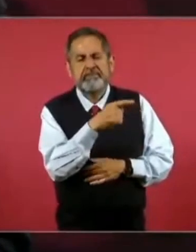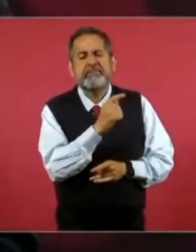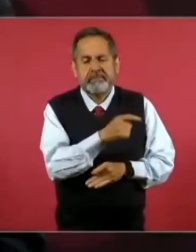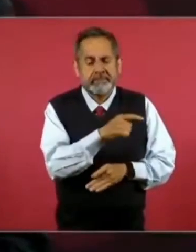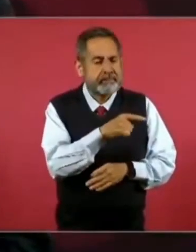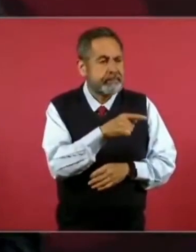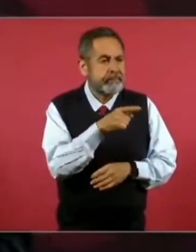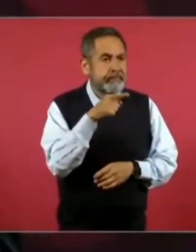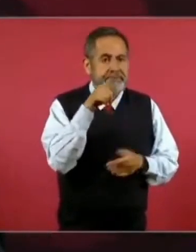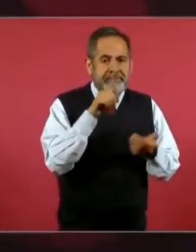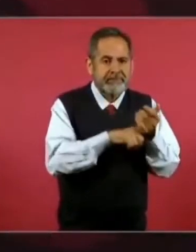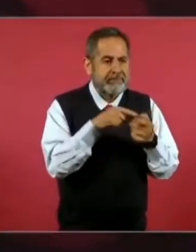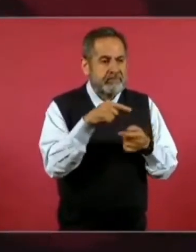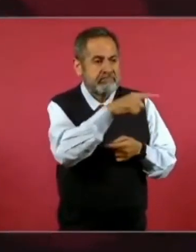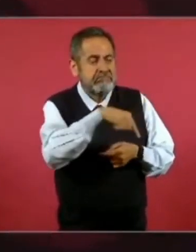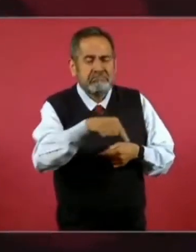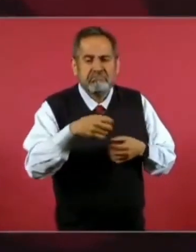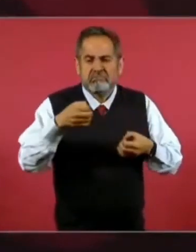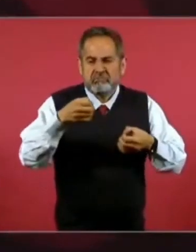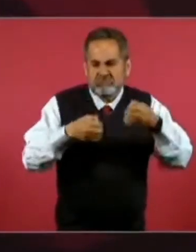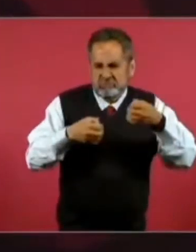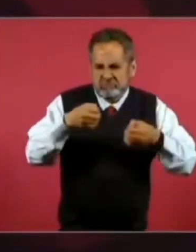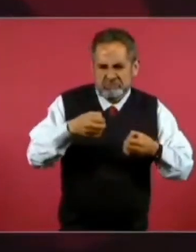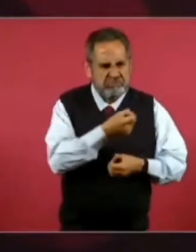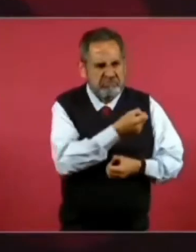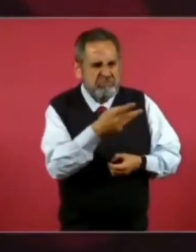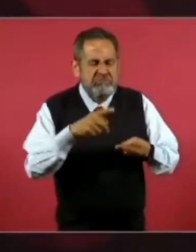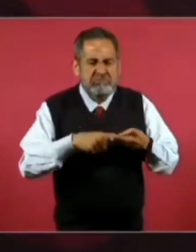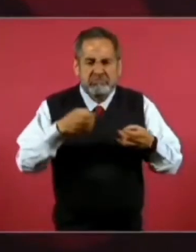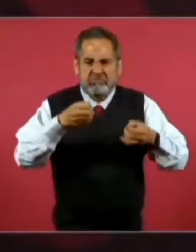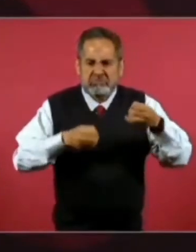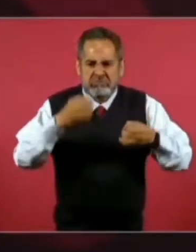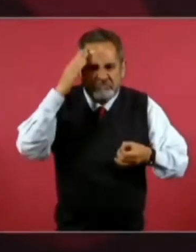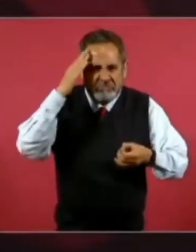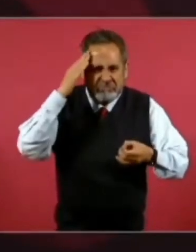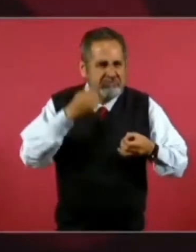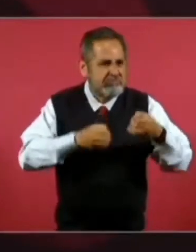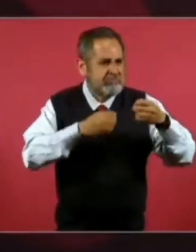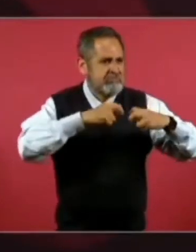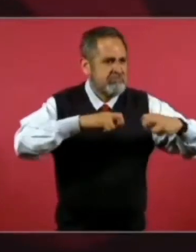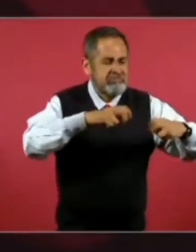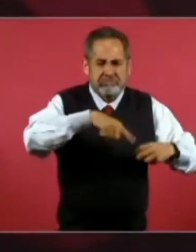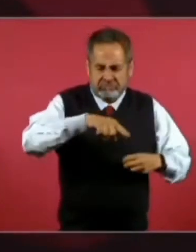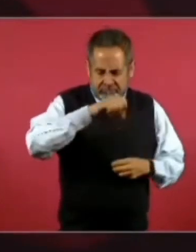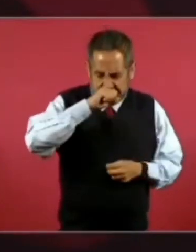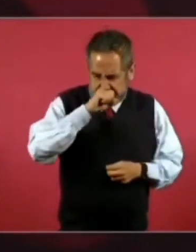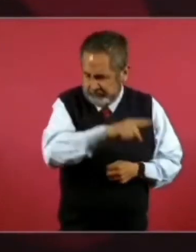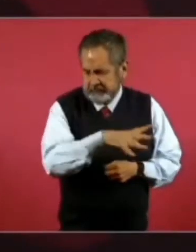que llevan a cabo jueces, magistrados y ministros.